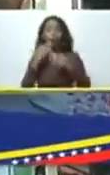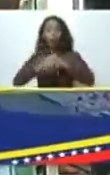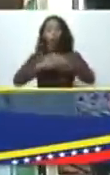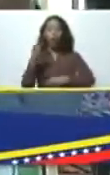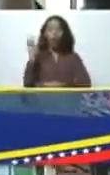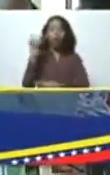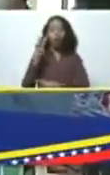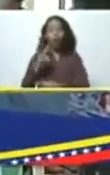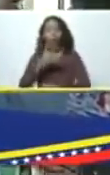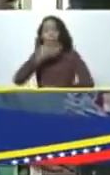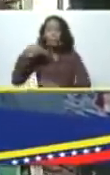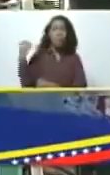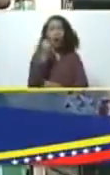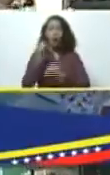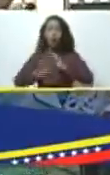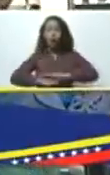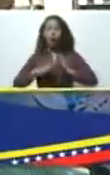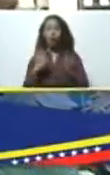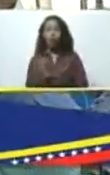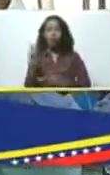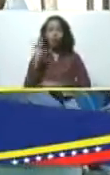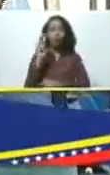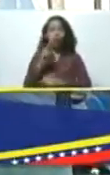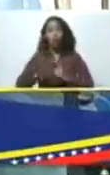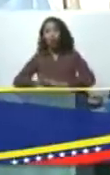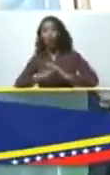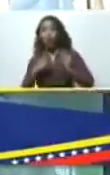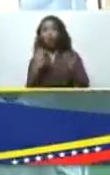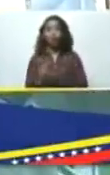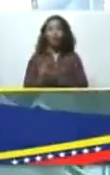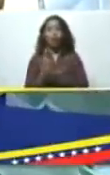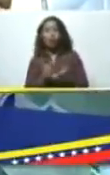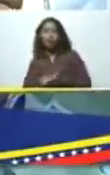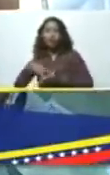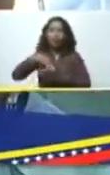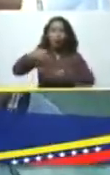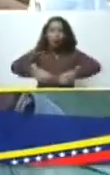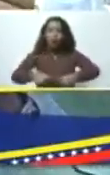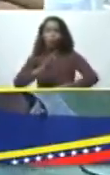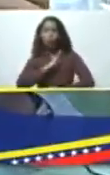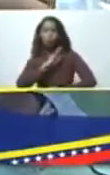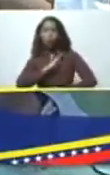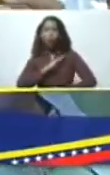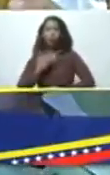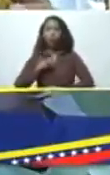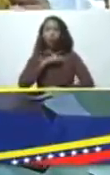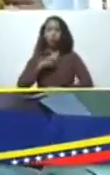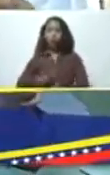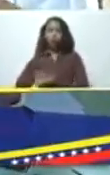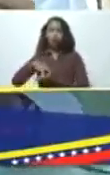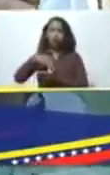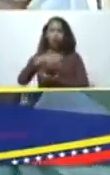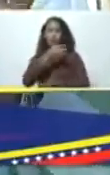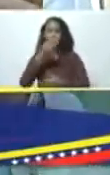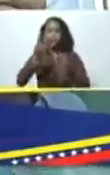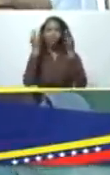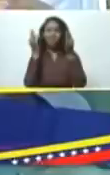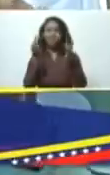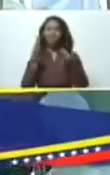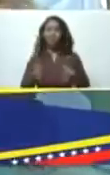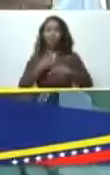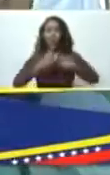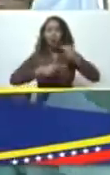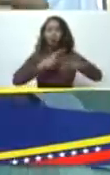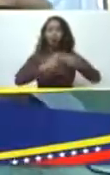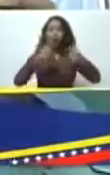lo mejor del mundo. Utilizamos... Venezuela para el mundo, mira, nos hemos levantado con esfuerzo propio y nos hemos levantado con calidad. Todo lo que se